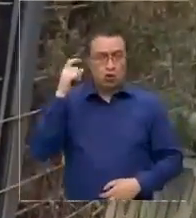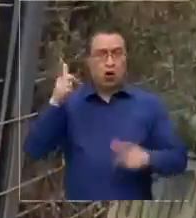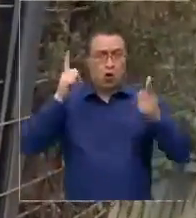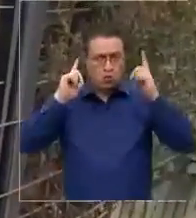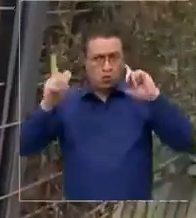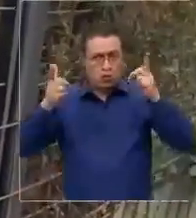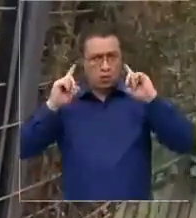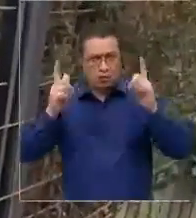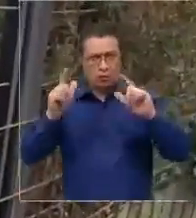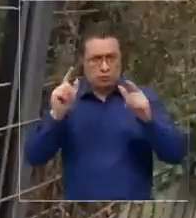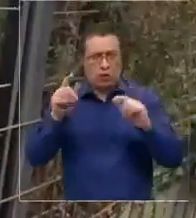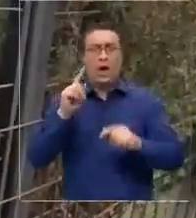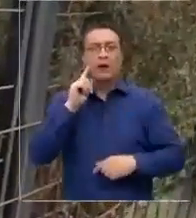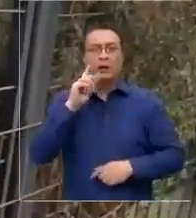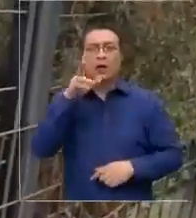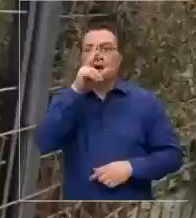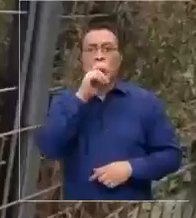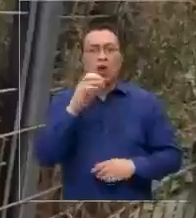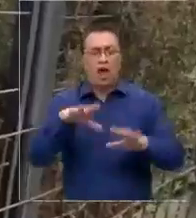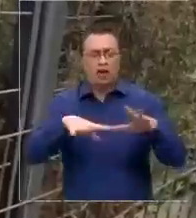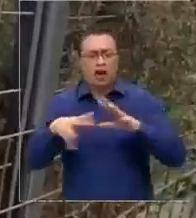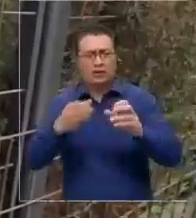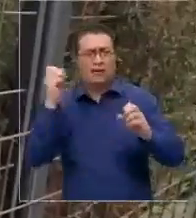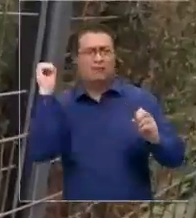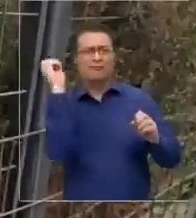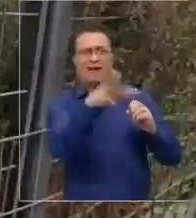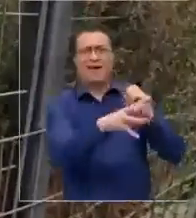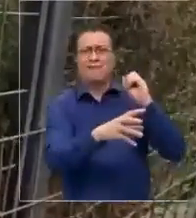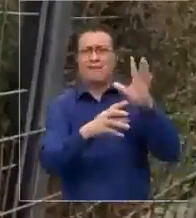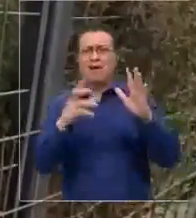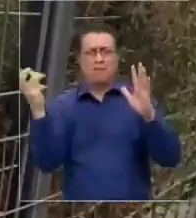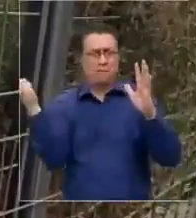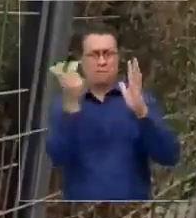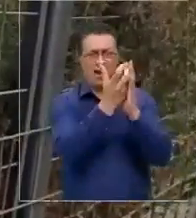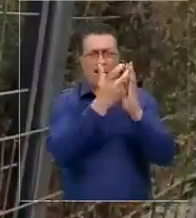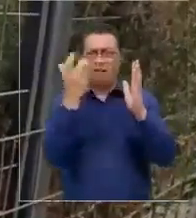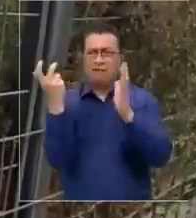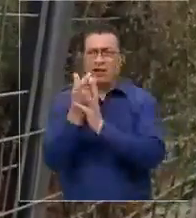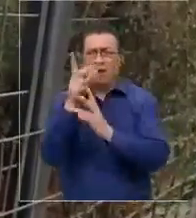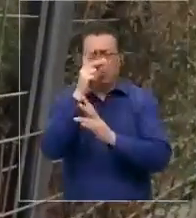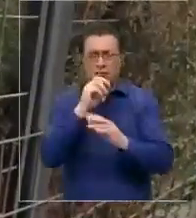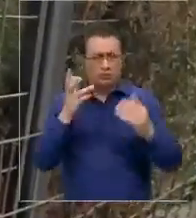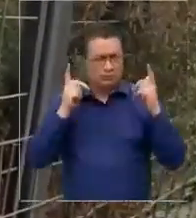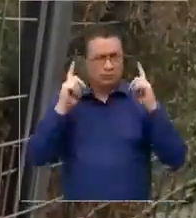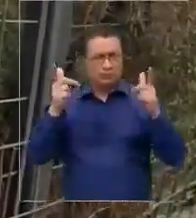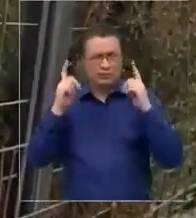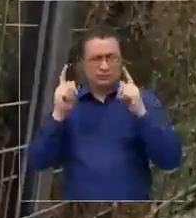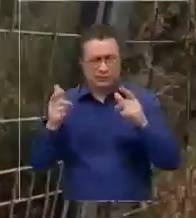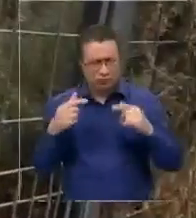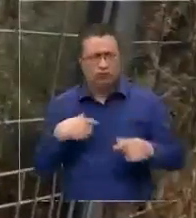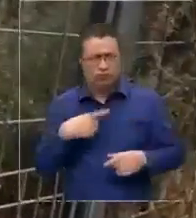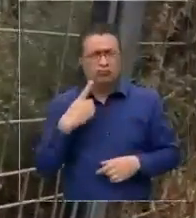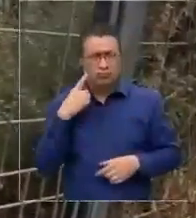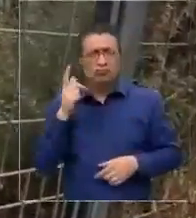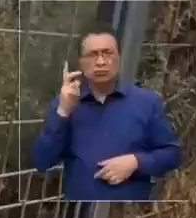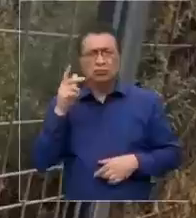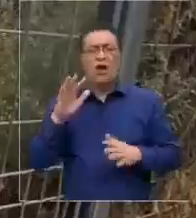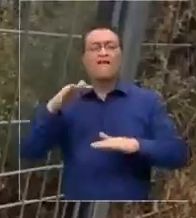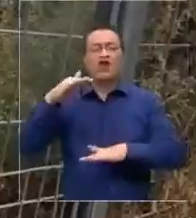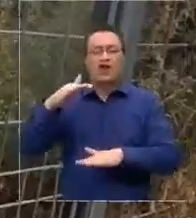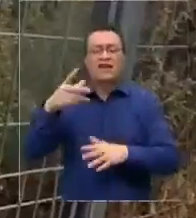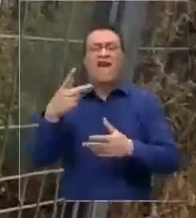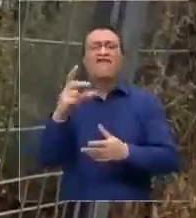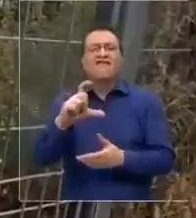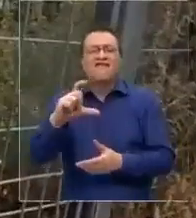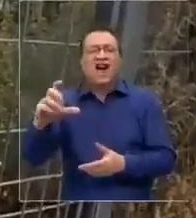que tiró, sentían como tirar cosas, como... como si la reja, alguien pegara la reja, unas botellas o